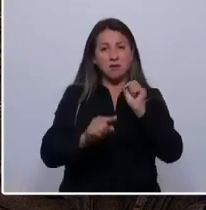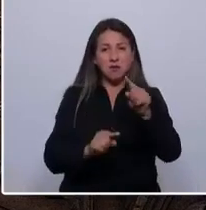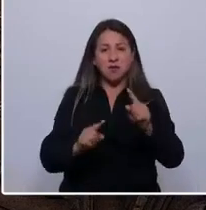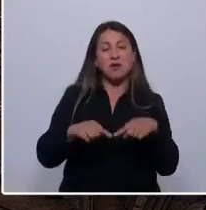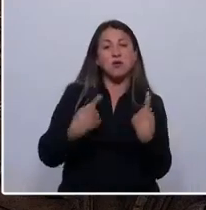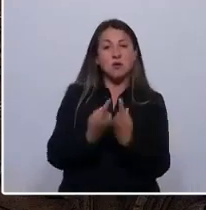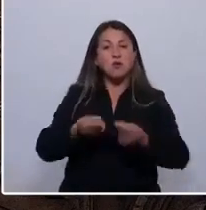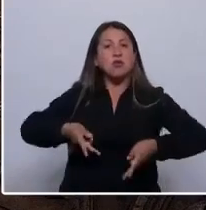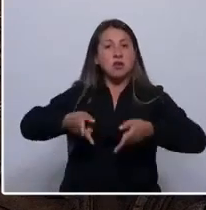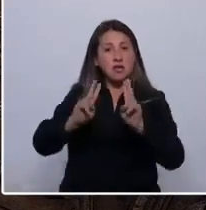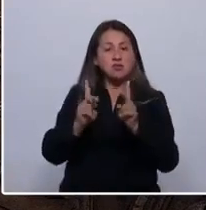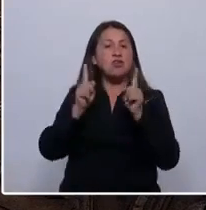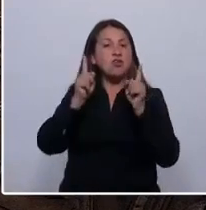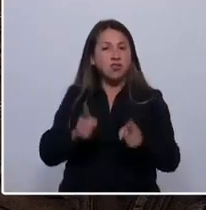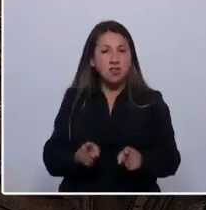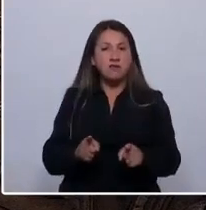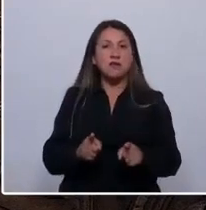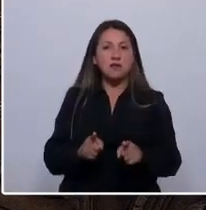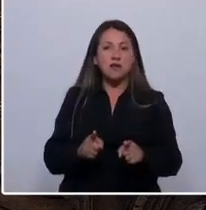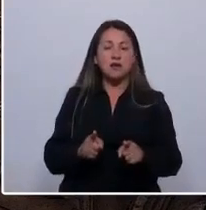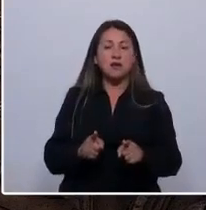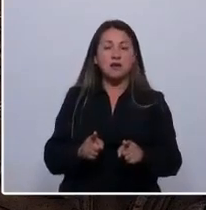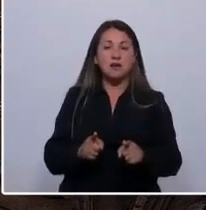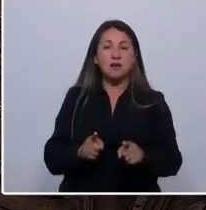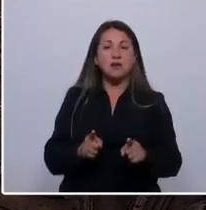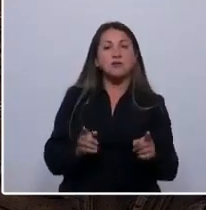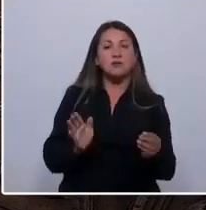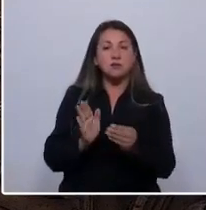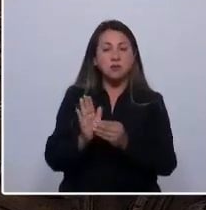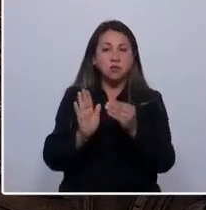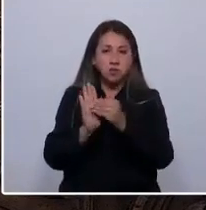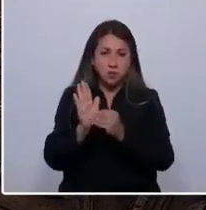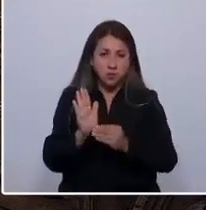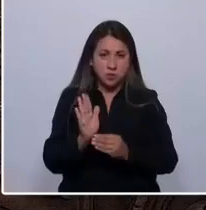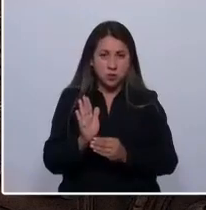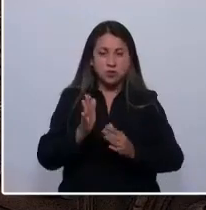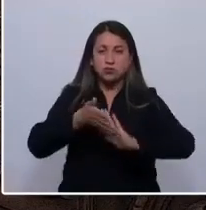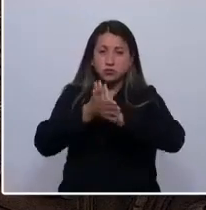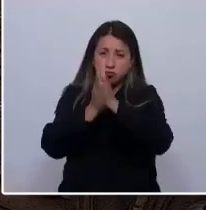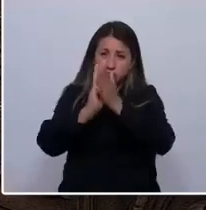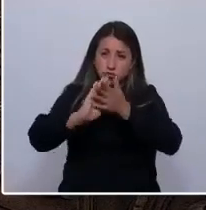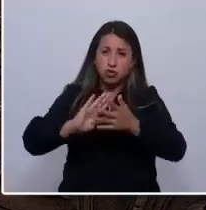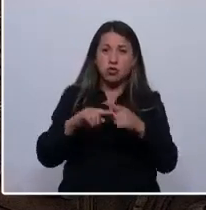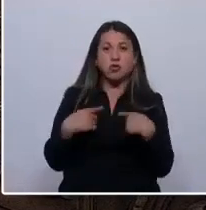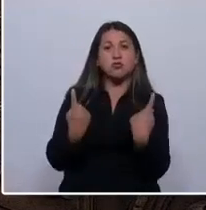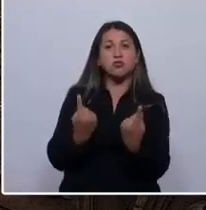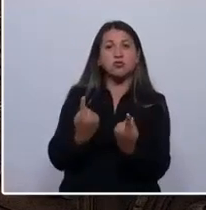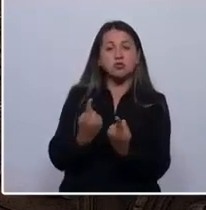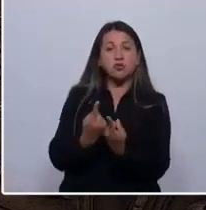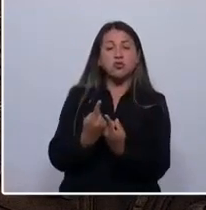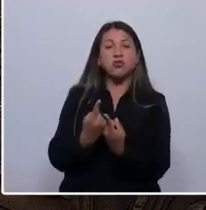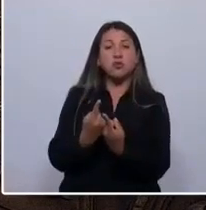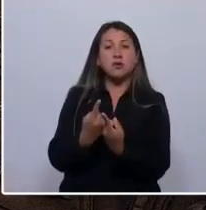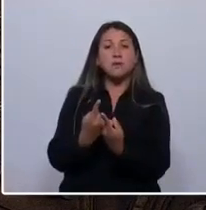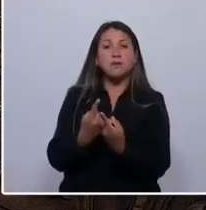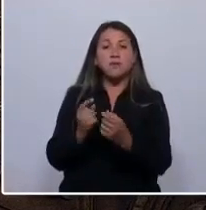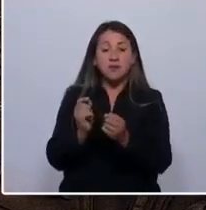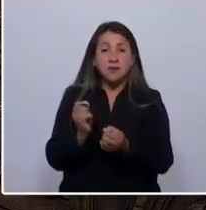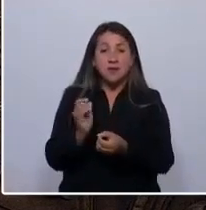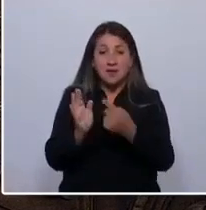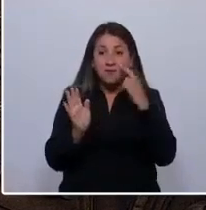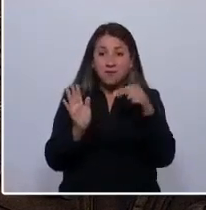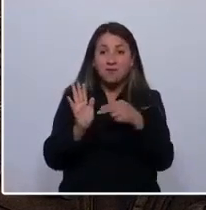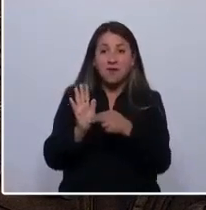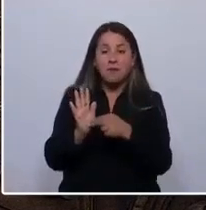derechos caigan a tierra fértil, haciendo posible que en cada uno de nosotros germine la semilla que nos permita